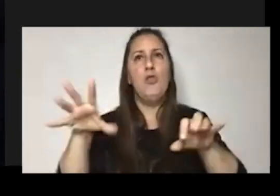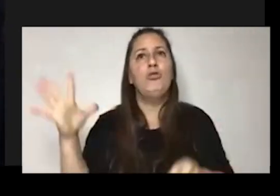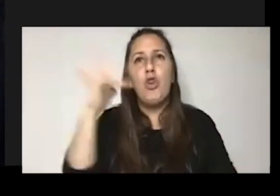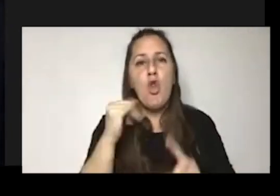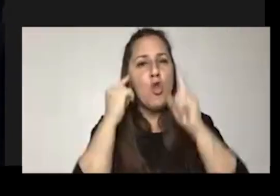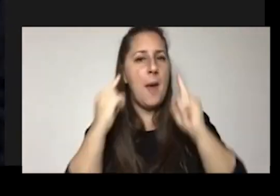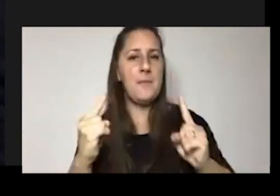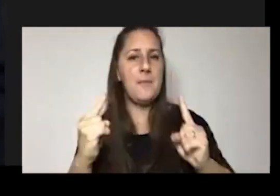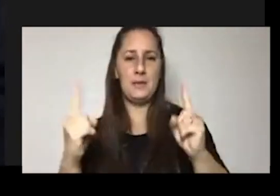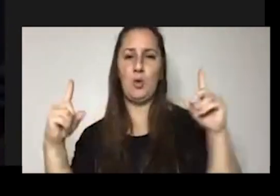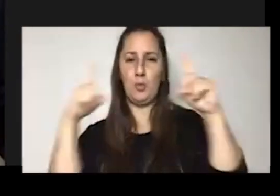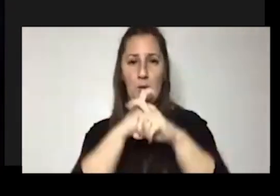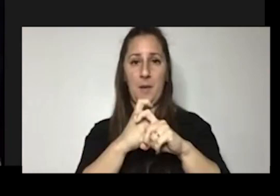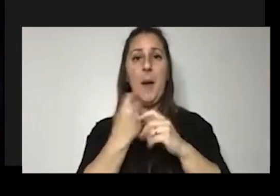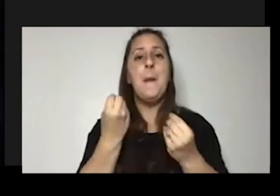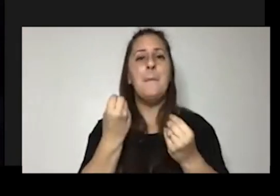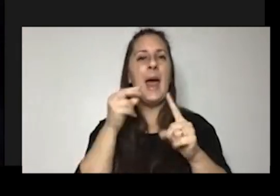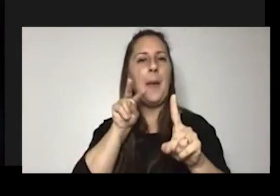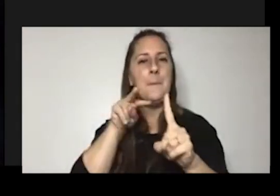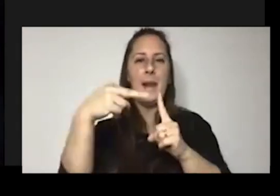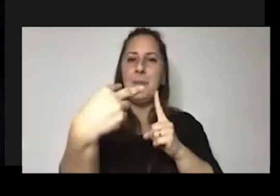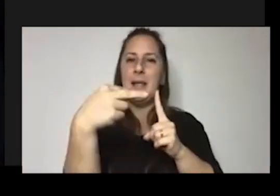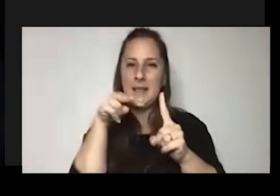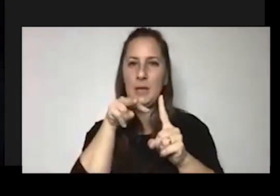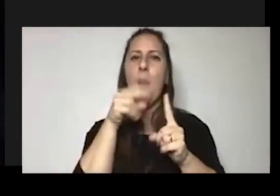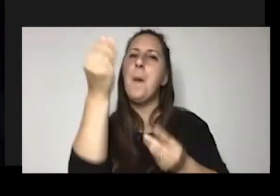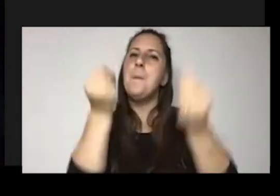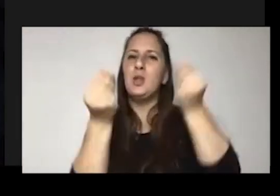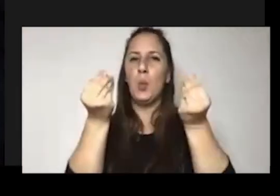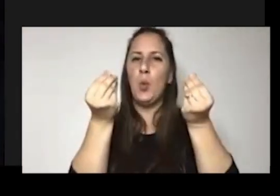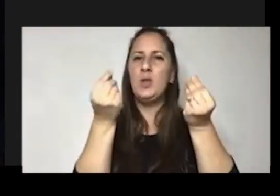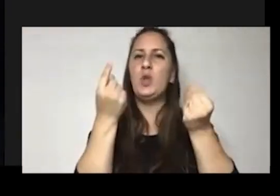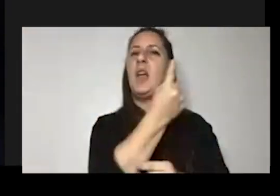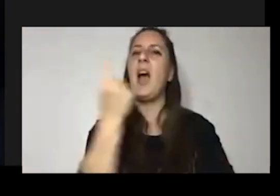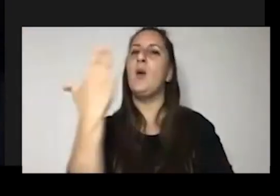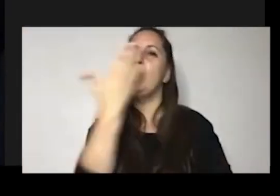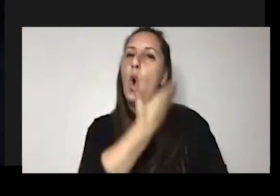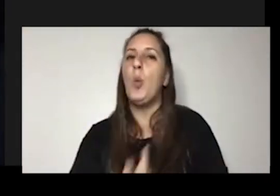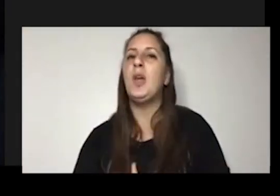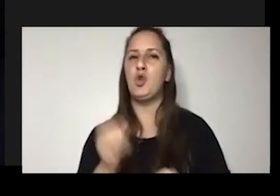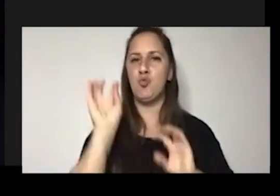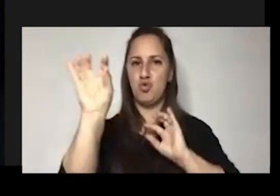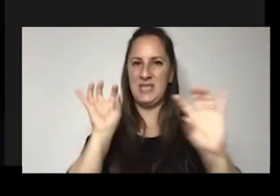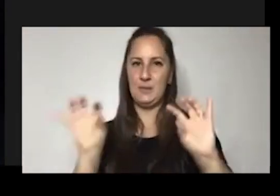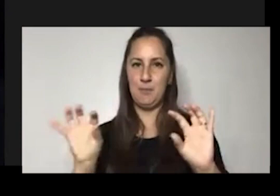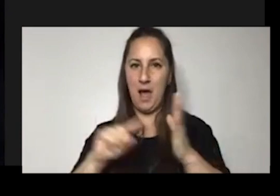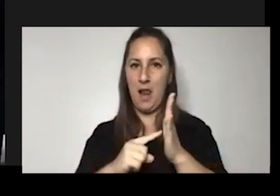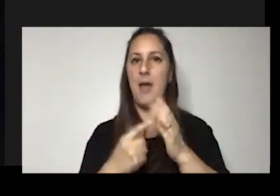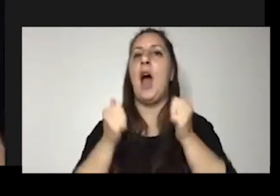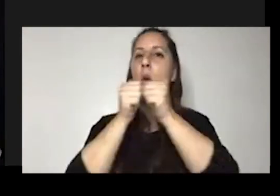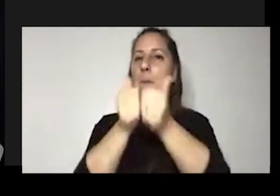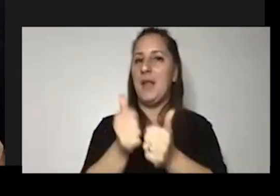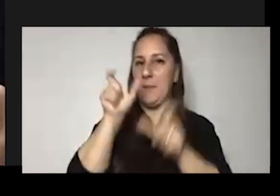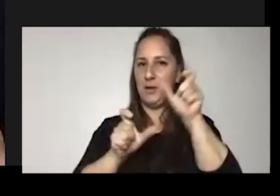esa perspectiva también tenga que ver con los presupuestos de cada uno de los gobiernos municipales en el acompañamiento de las personas con discapacidad, y